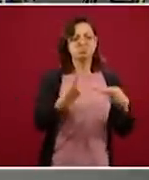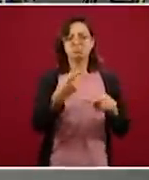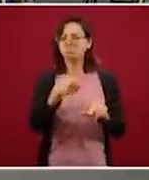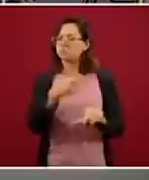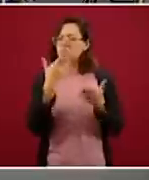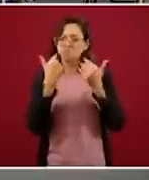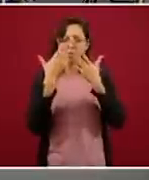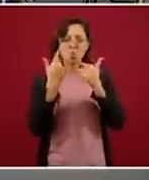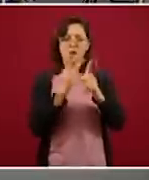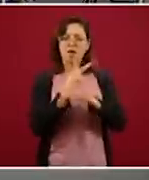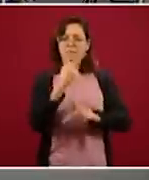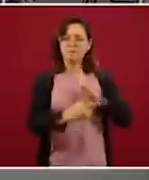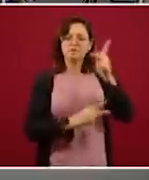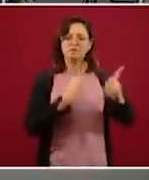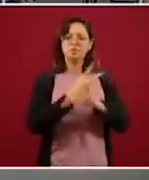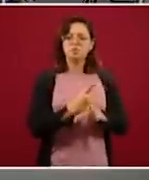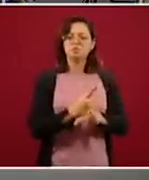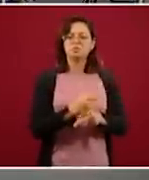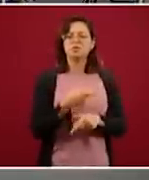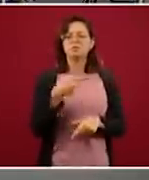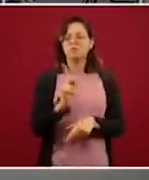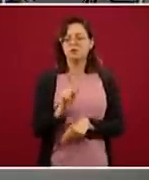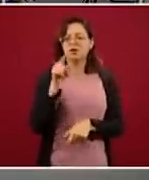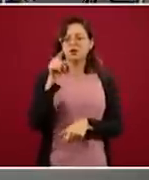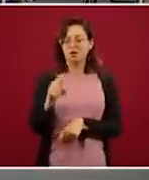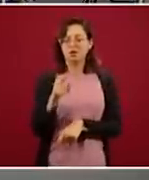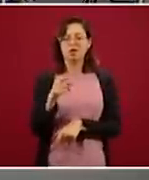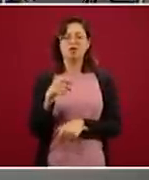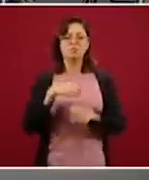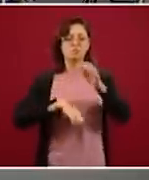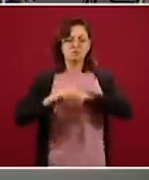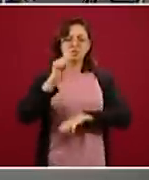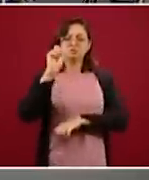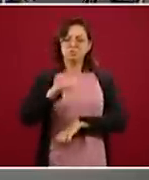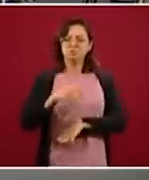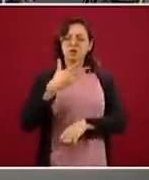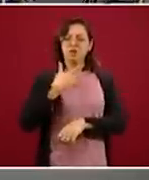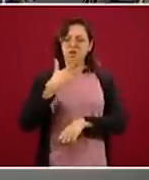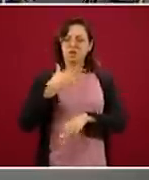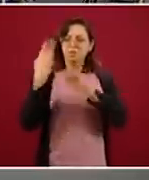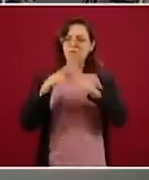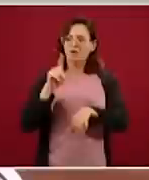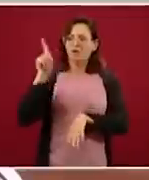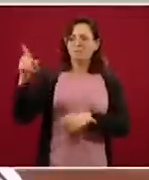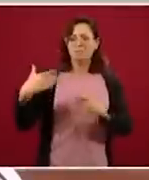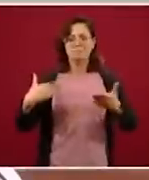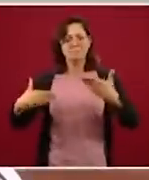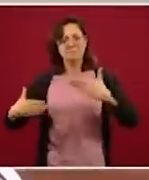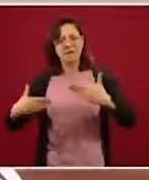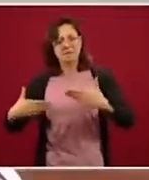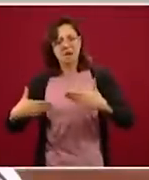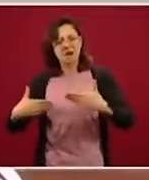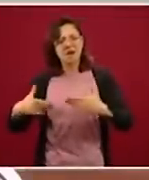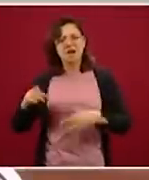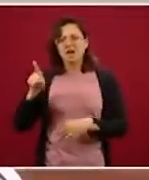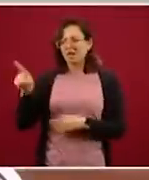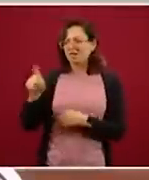pasaporte, y esta empresa constituyó una cuenta bancaria en Panamá donde le